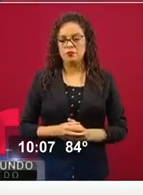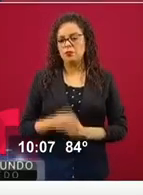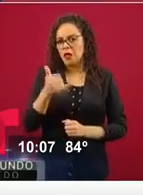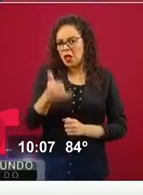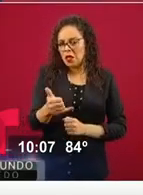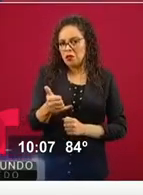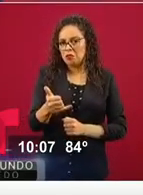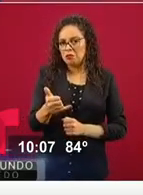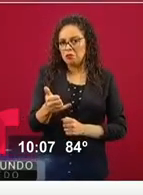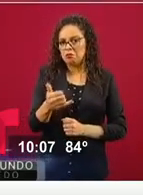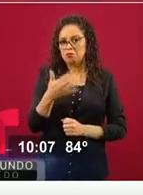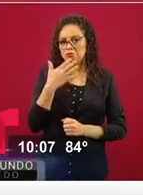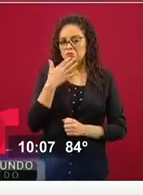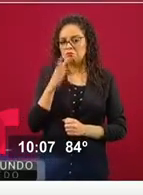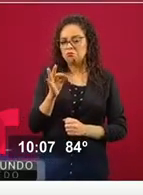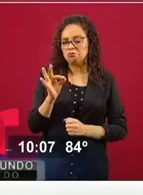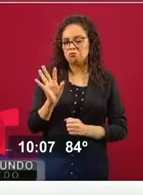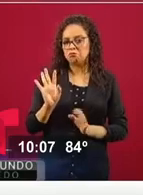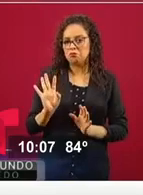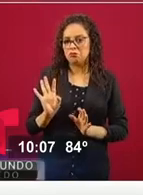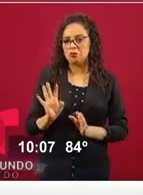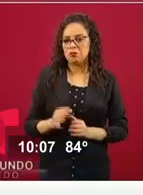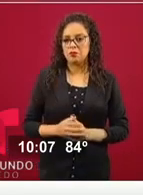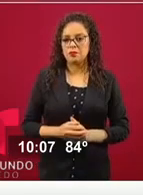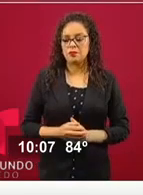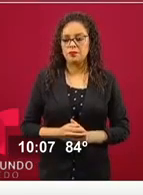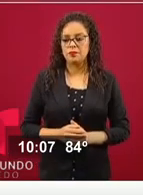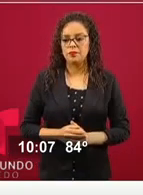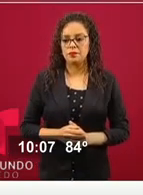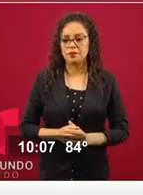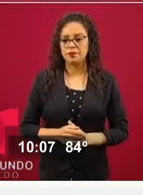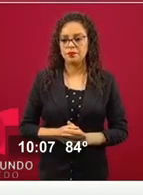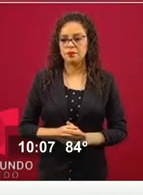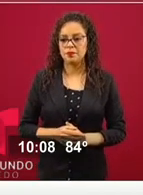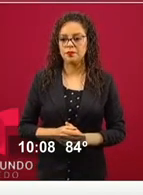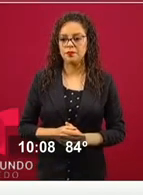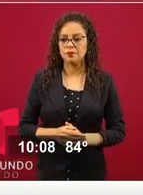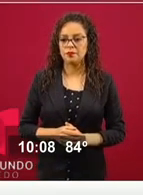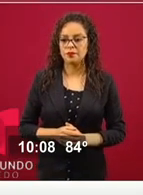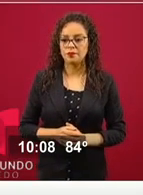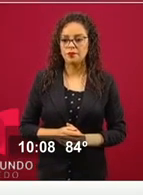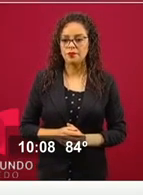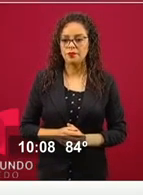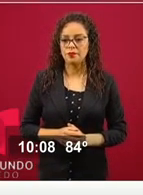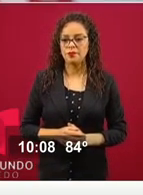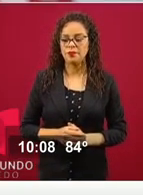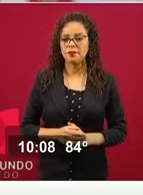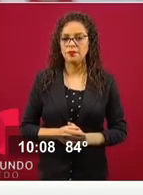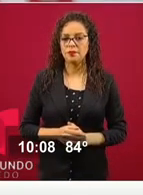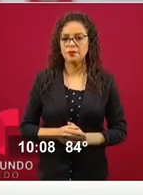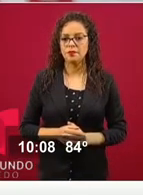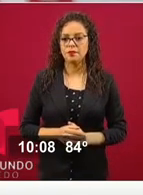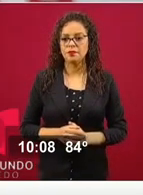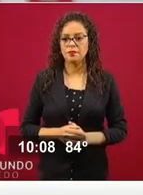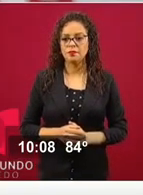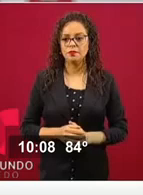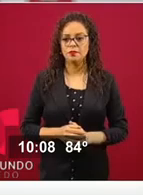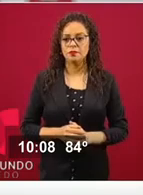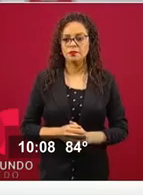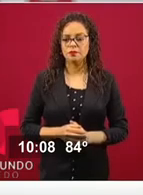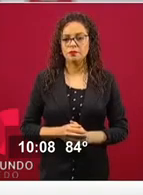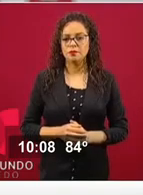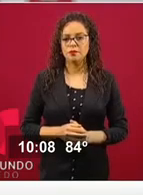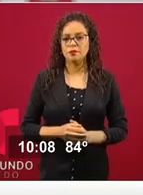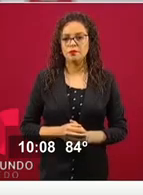México, Felipe Calderón, dijera por Twitter que él no sabía nada de dicho operativo, sino que fue Estados Unidos quien decidió